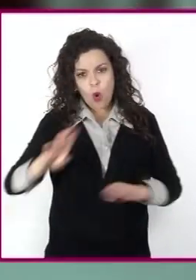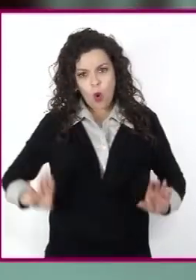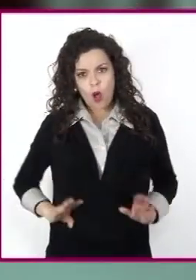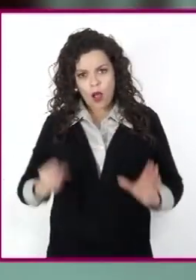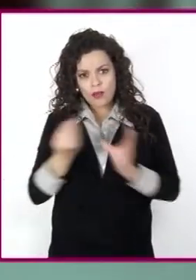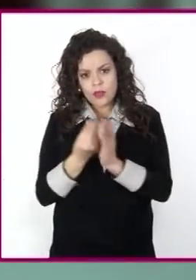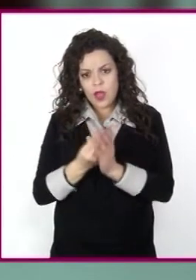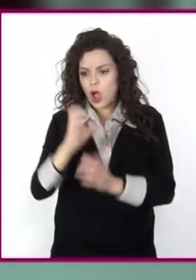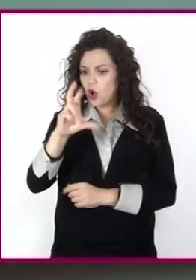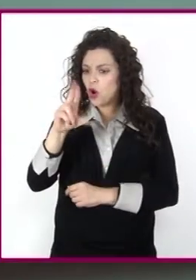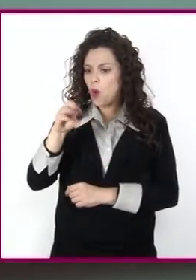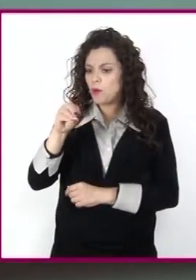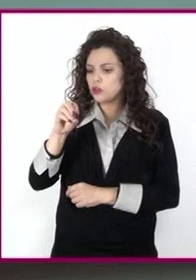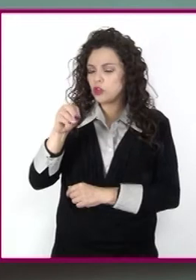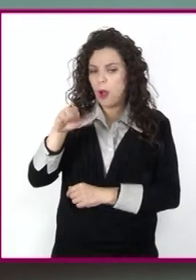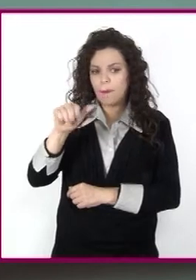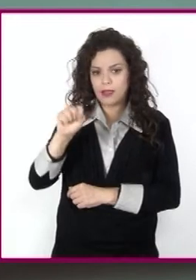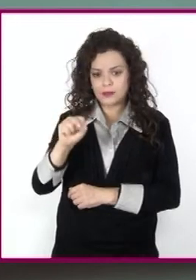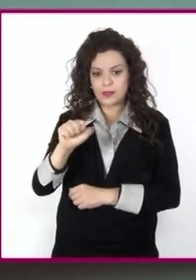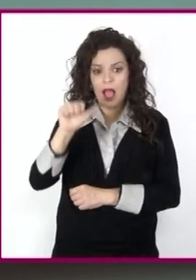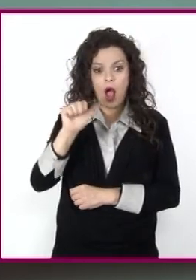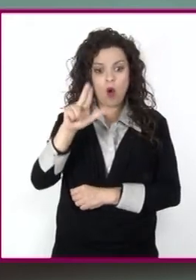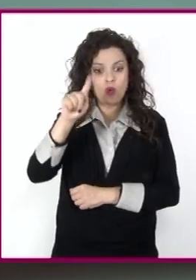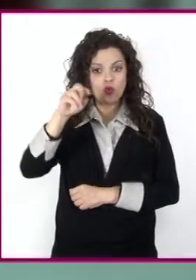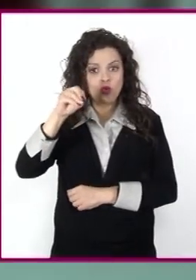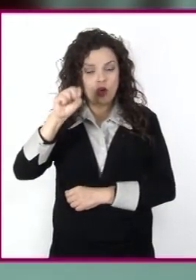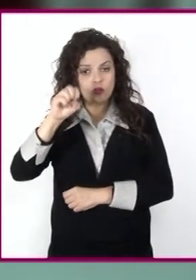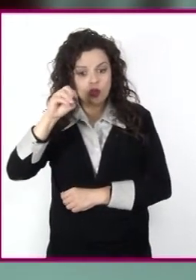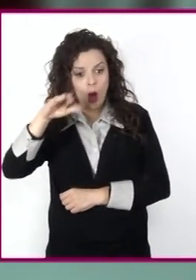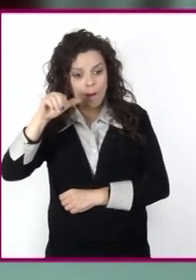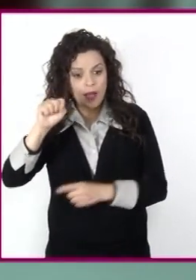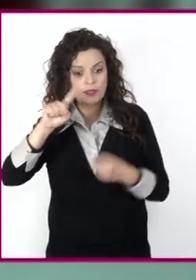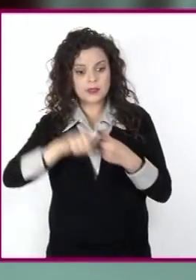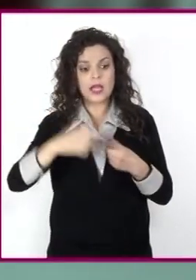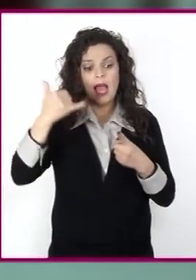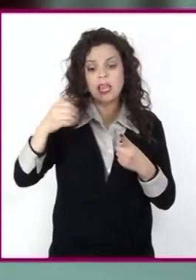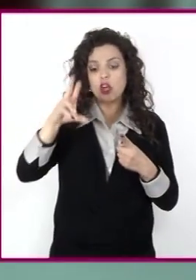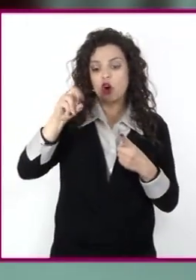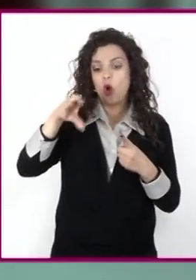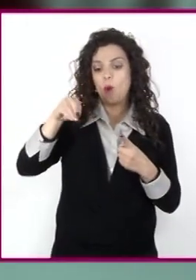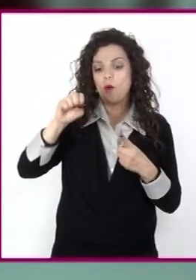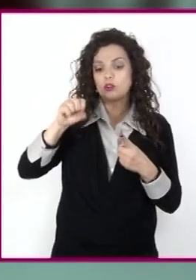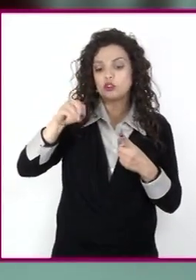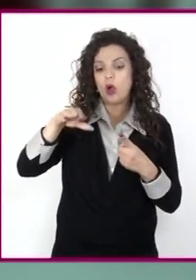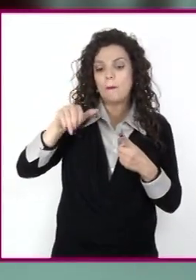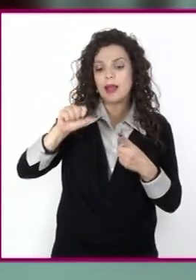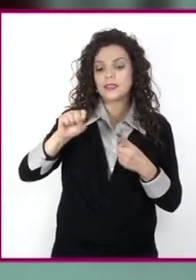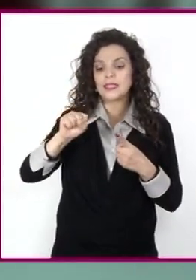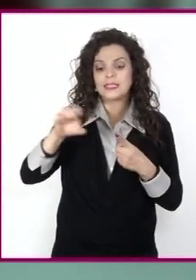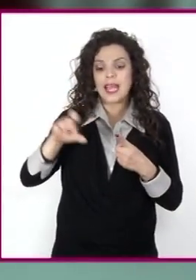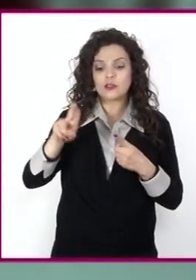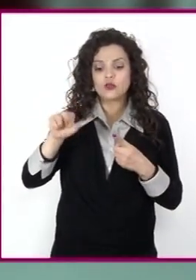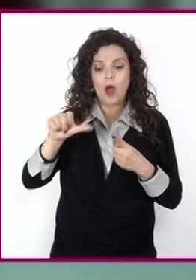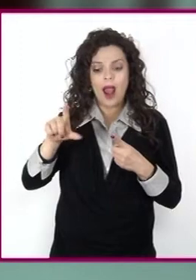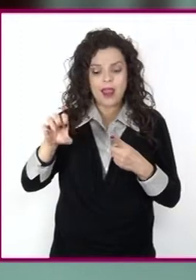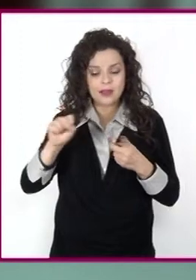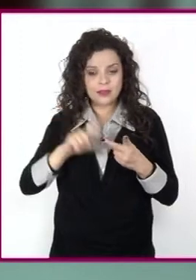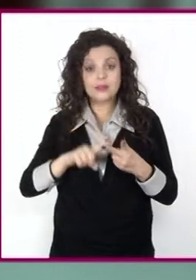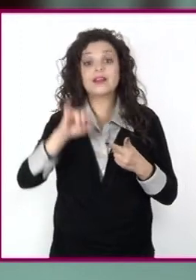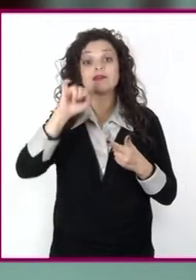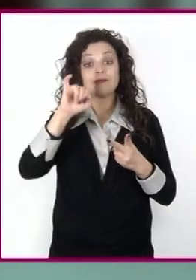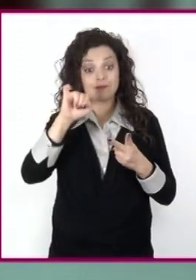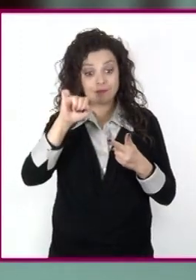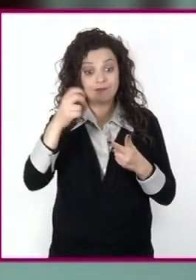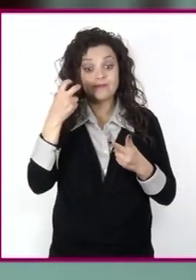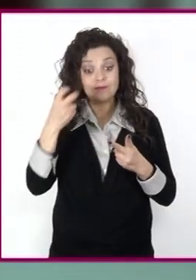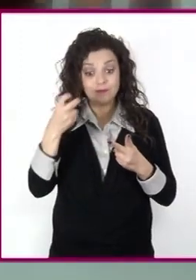los autosomas y los cromosomas sexuales? Así es, los autosomas son el conjunto de